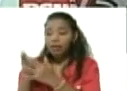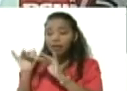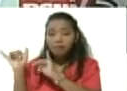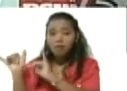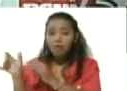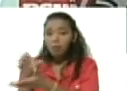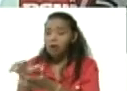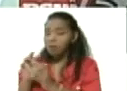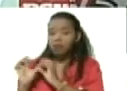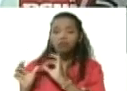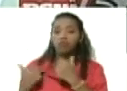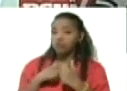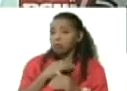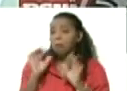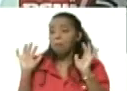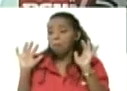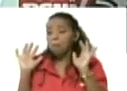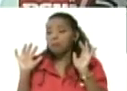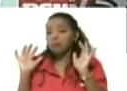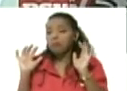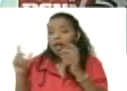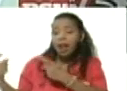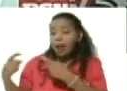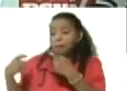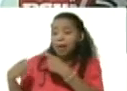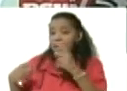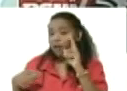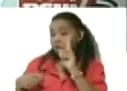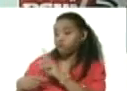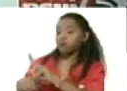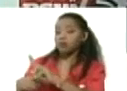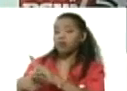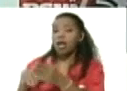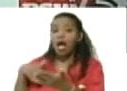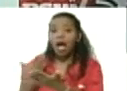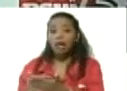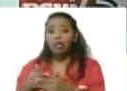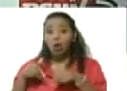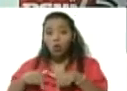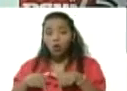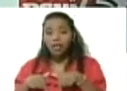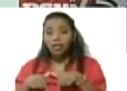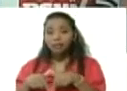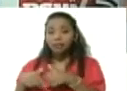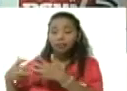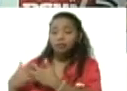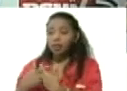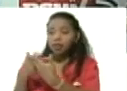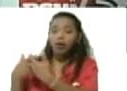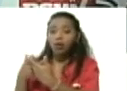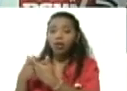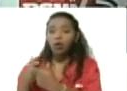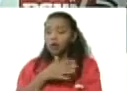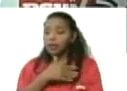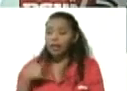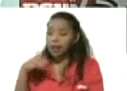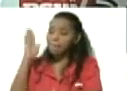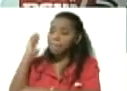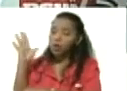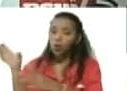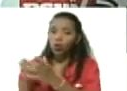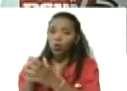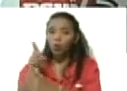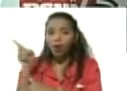a todos los ámbitos, las peleas que tienen, hasta ahorita que Estados Unidos decide sancionar a un grupo de ellos.